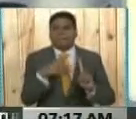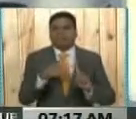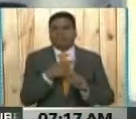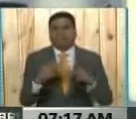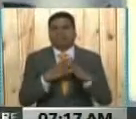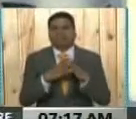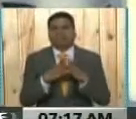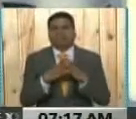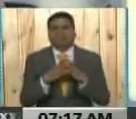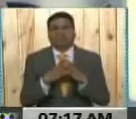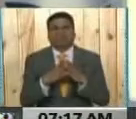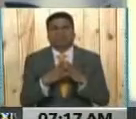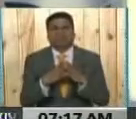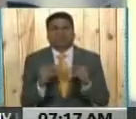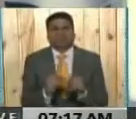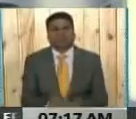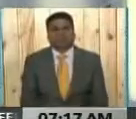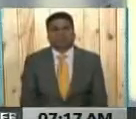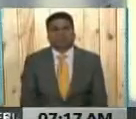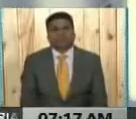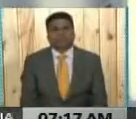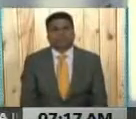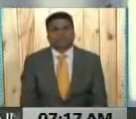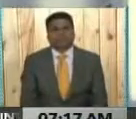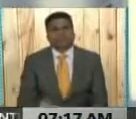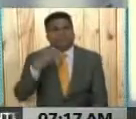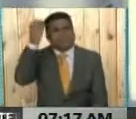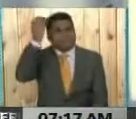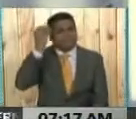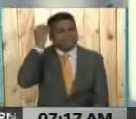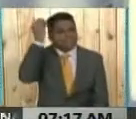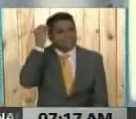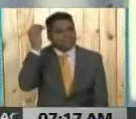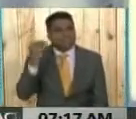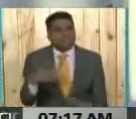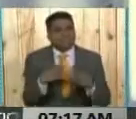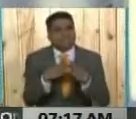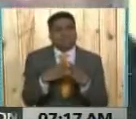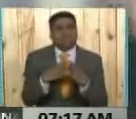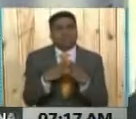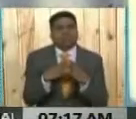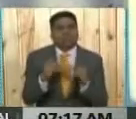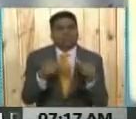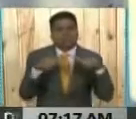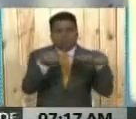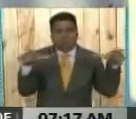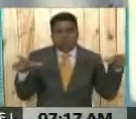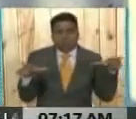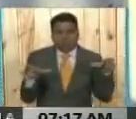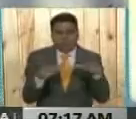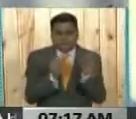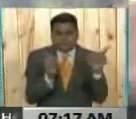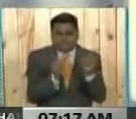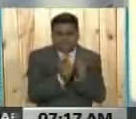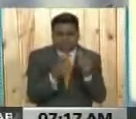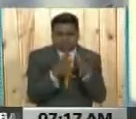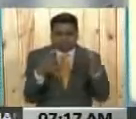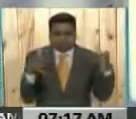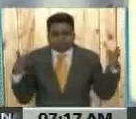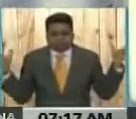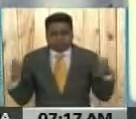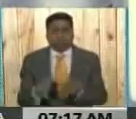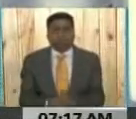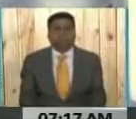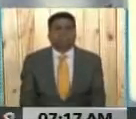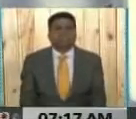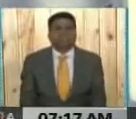soberanía nacional. Para pensarlo desde lo local hacia lo universal. Son los